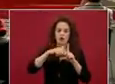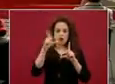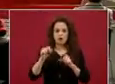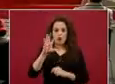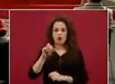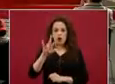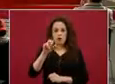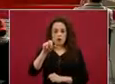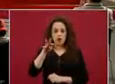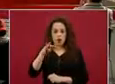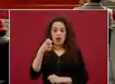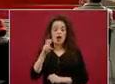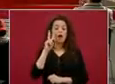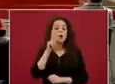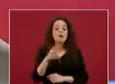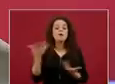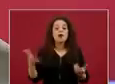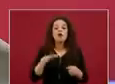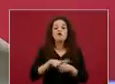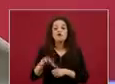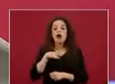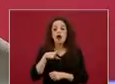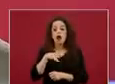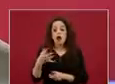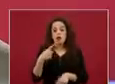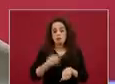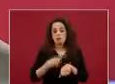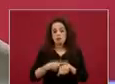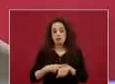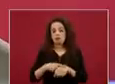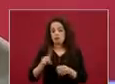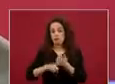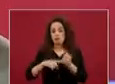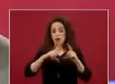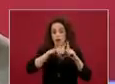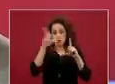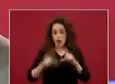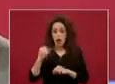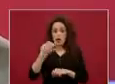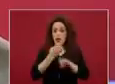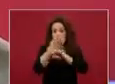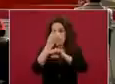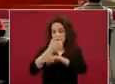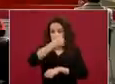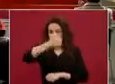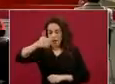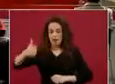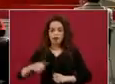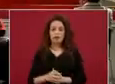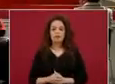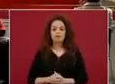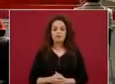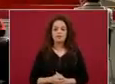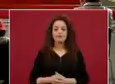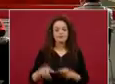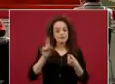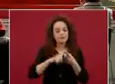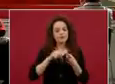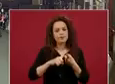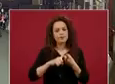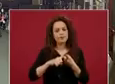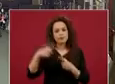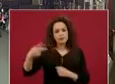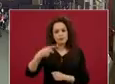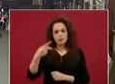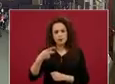que veremos cuál es la seroprevalencia nacional y estatal. La primera pregunta sobre la doctora Sheinbaum. La